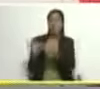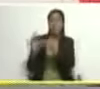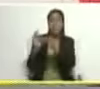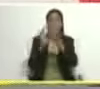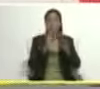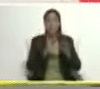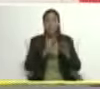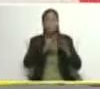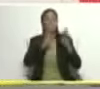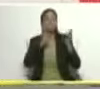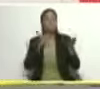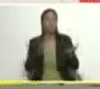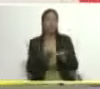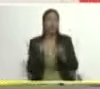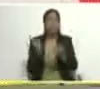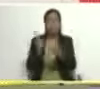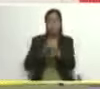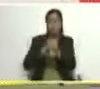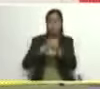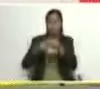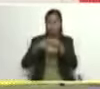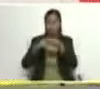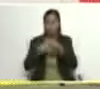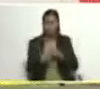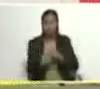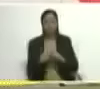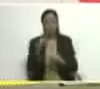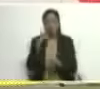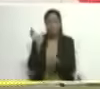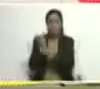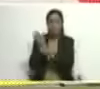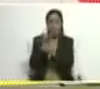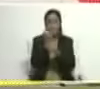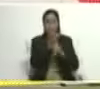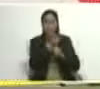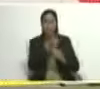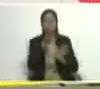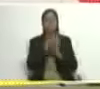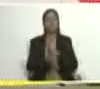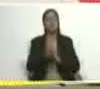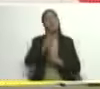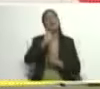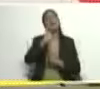mundial para captar recursos en el mundo